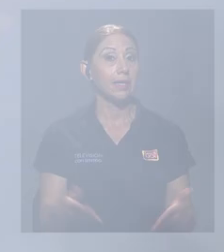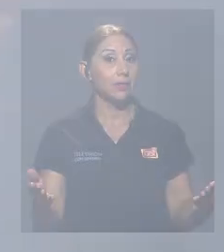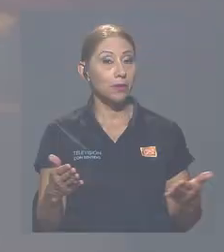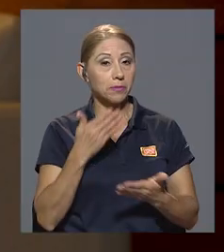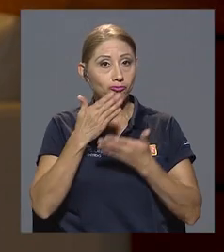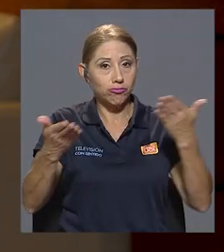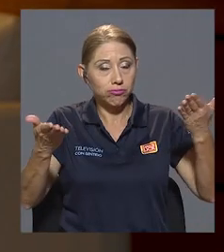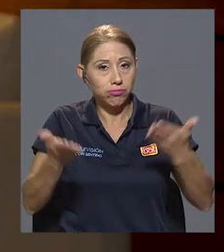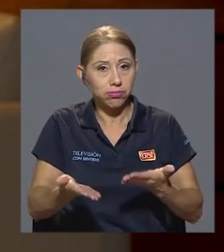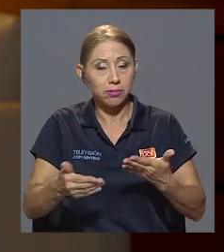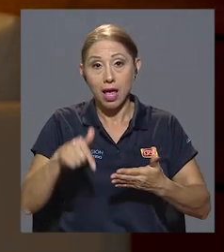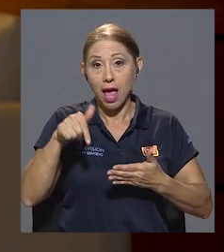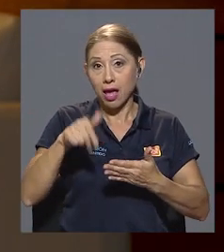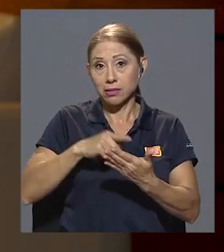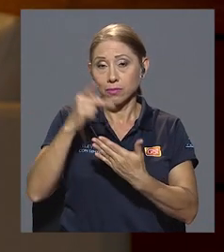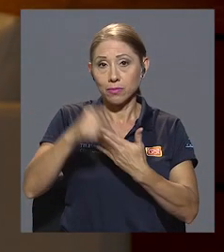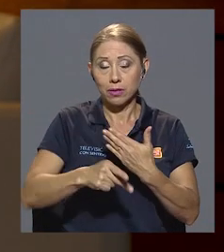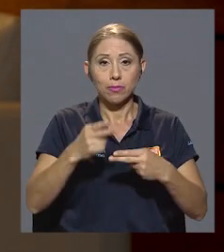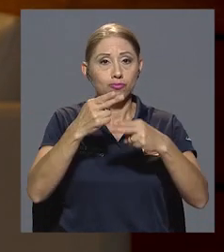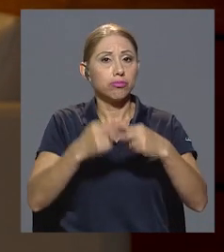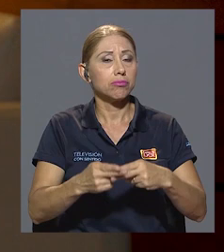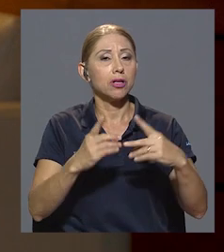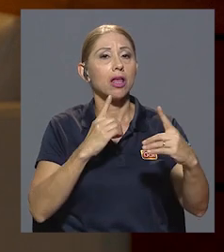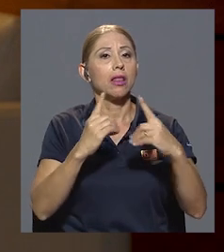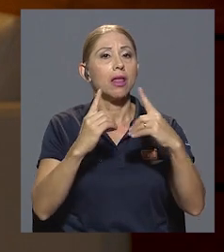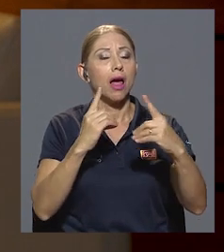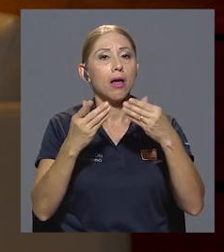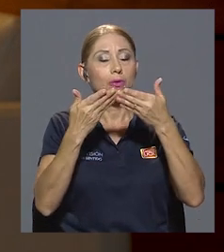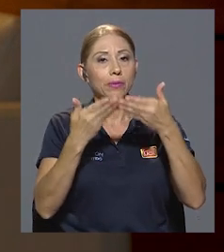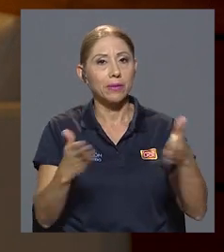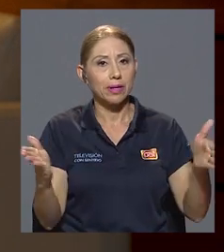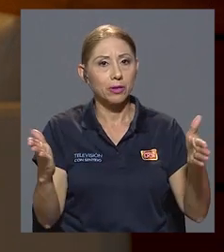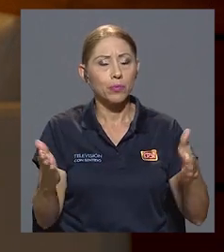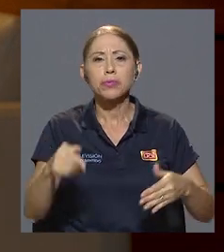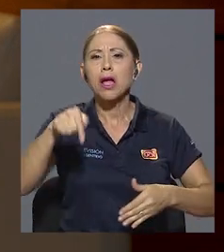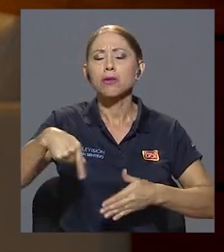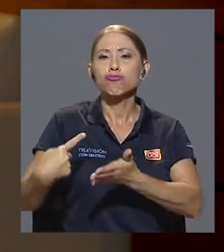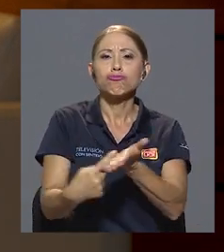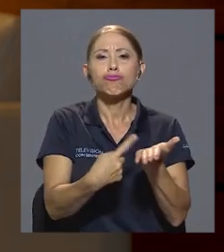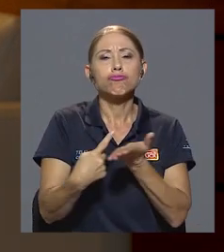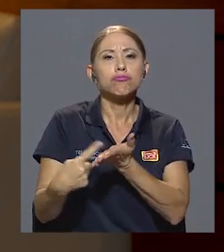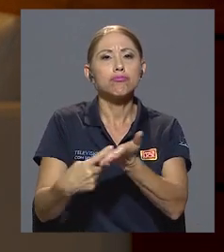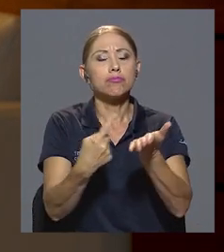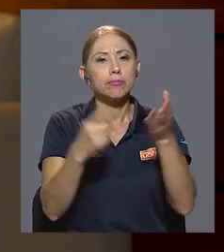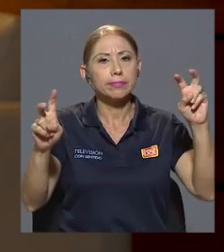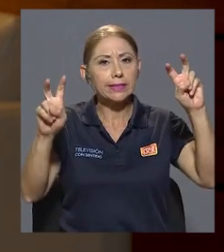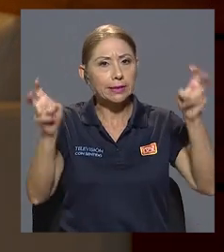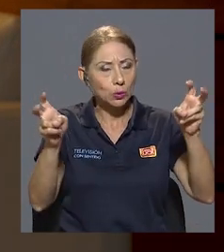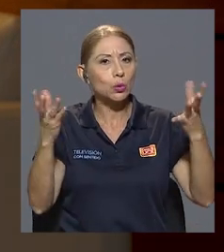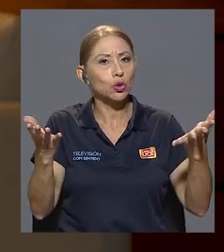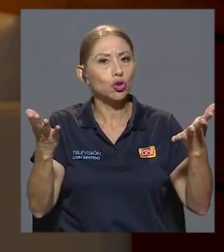les doy la más cordial bienvenida a este espacio de diálogo abierto en el cual discutimos